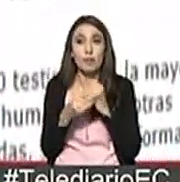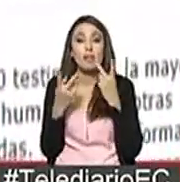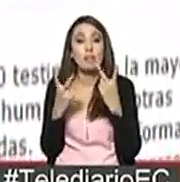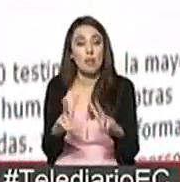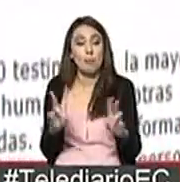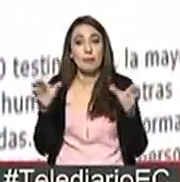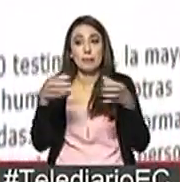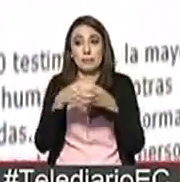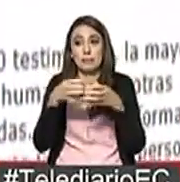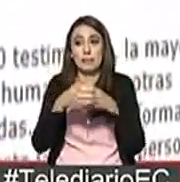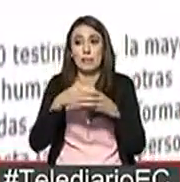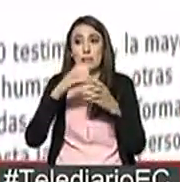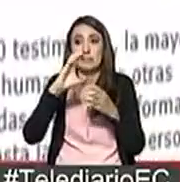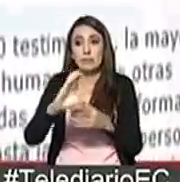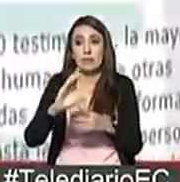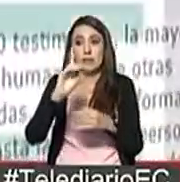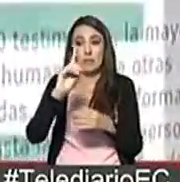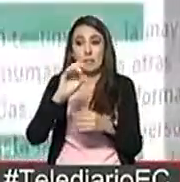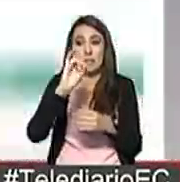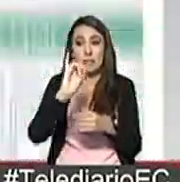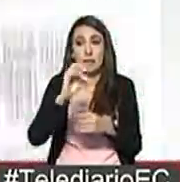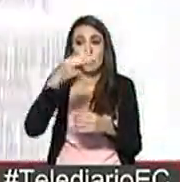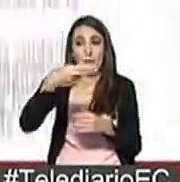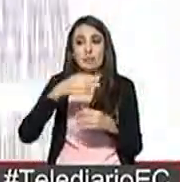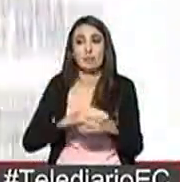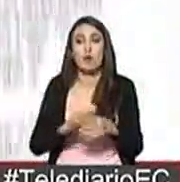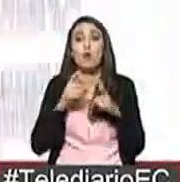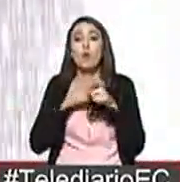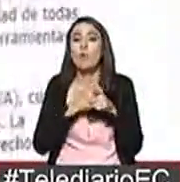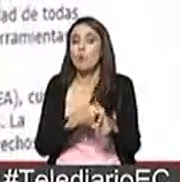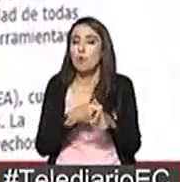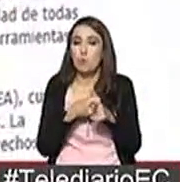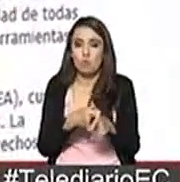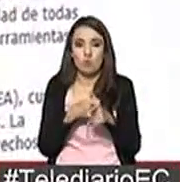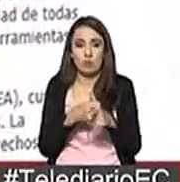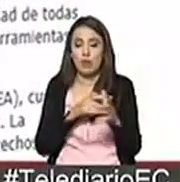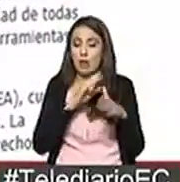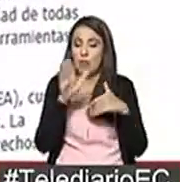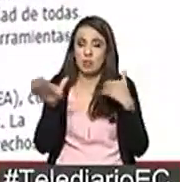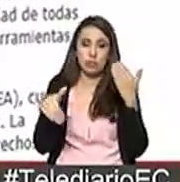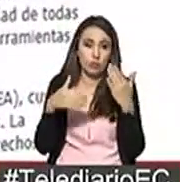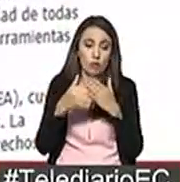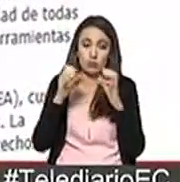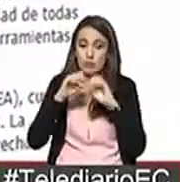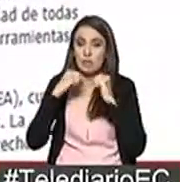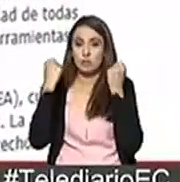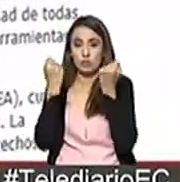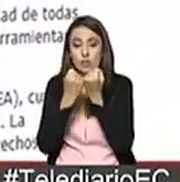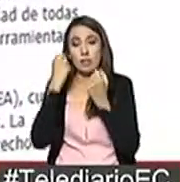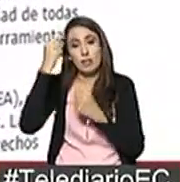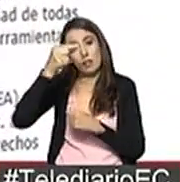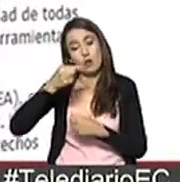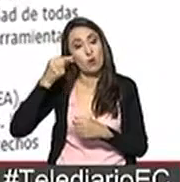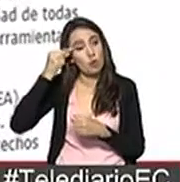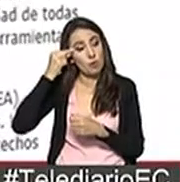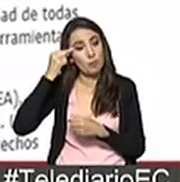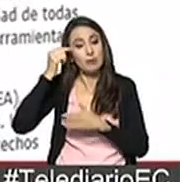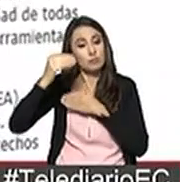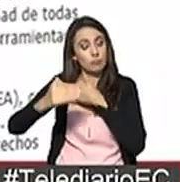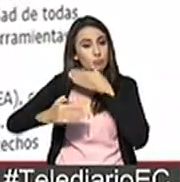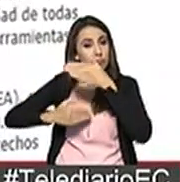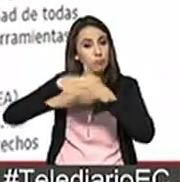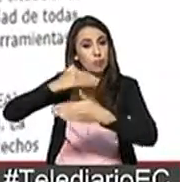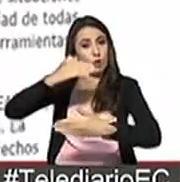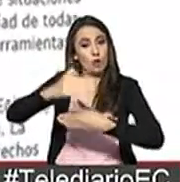la CIDH extendió un mensaje. Urge al Estado y a los representantes de la sociedad a dar continuidad a los procesos de